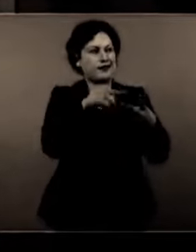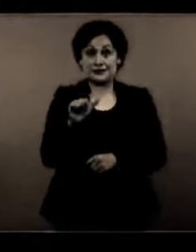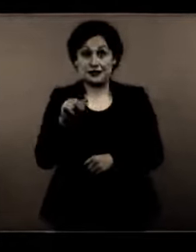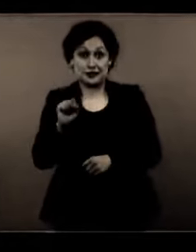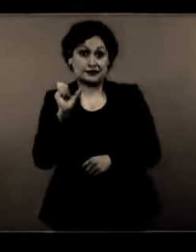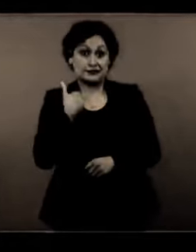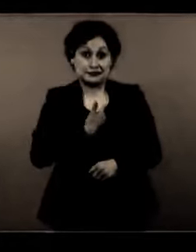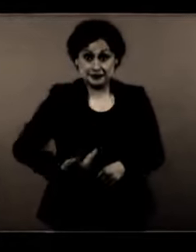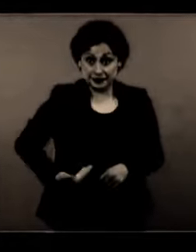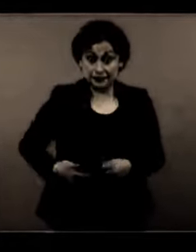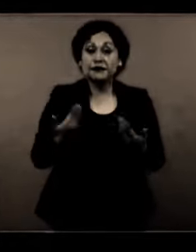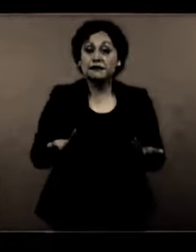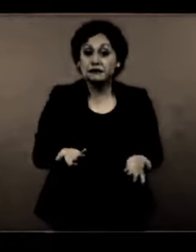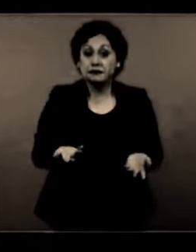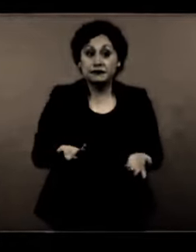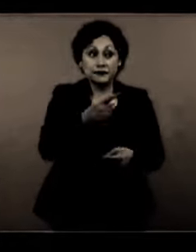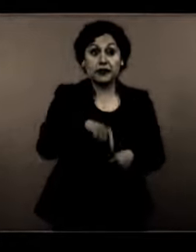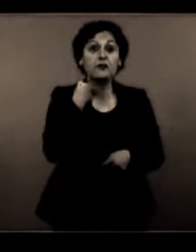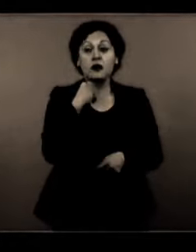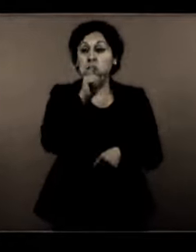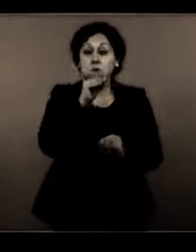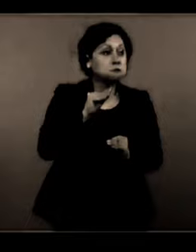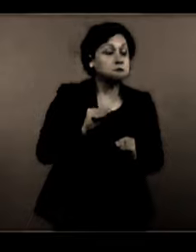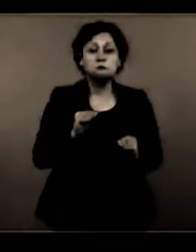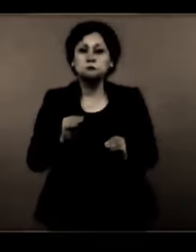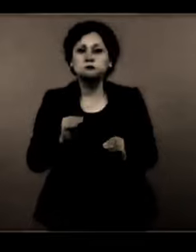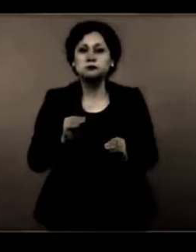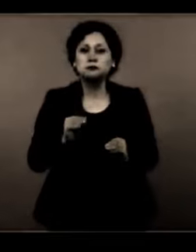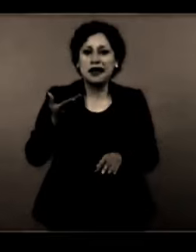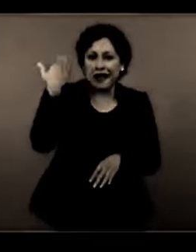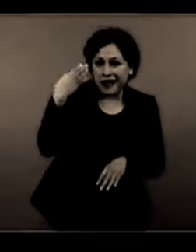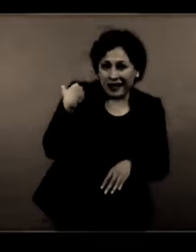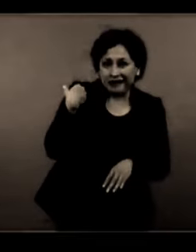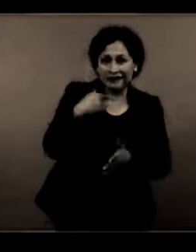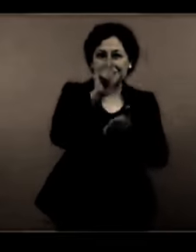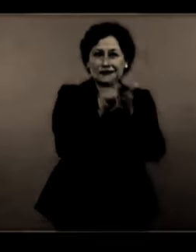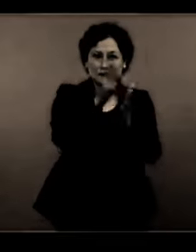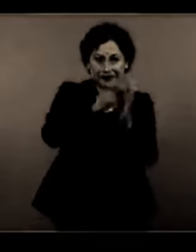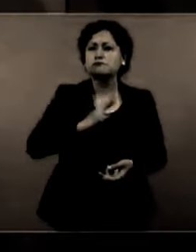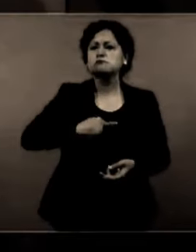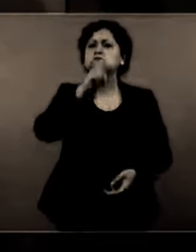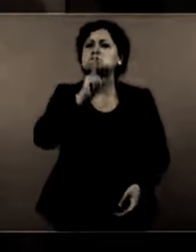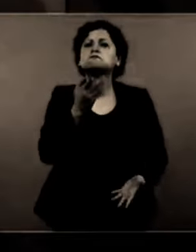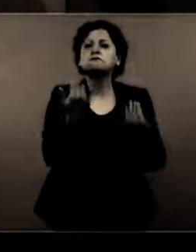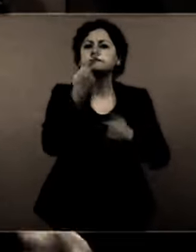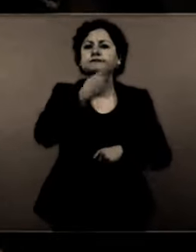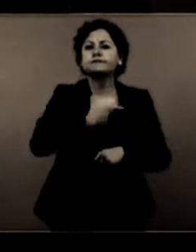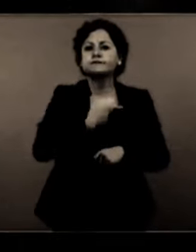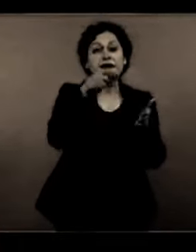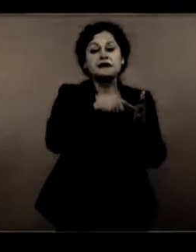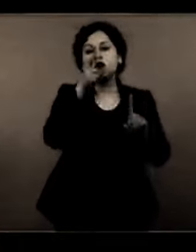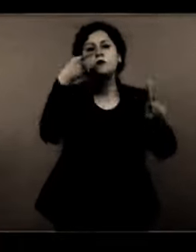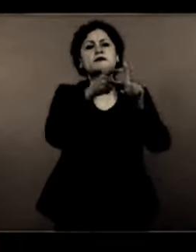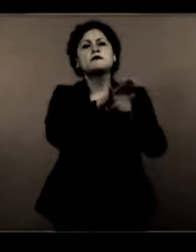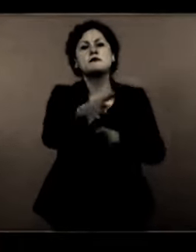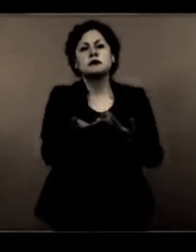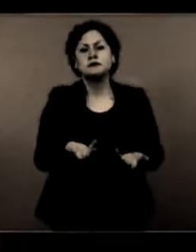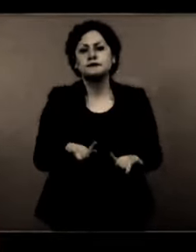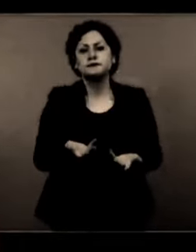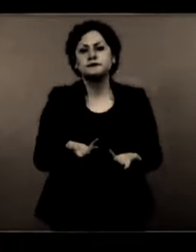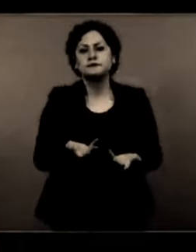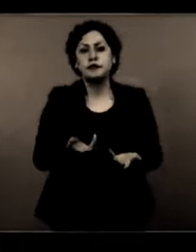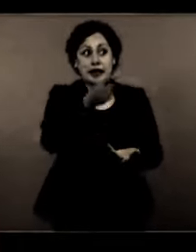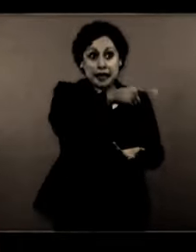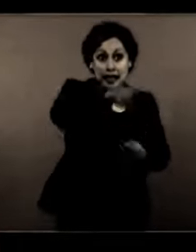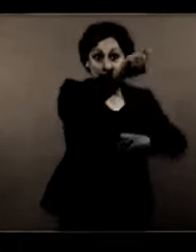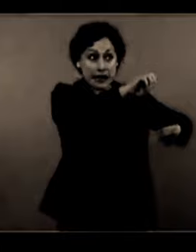Salinas, no dijeron ni pío cuando se reformó una ley secundaria para permitir que